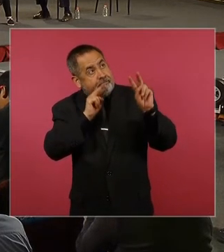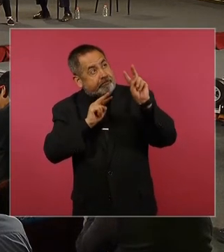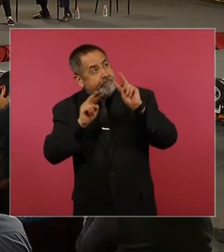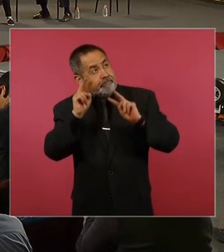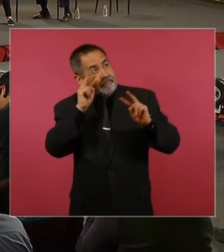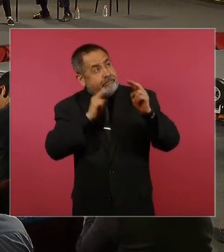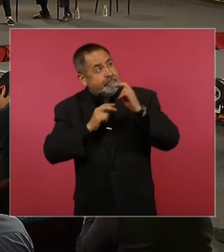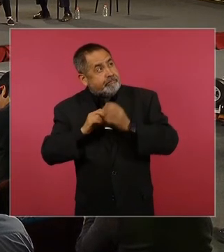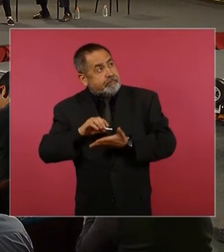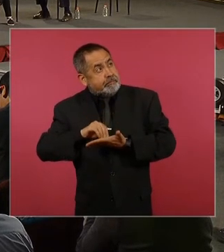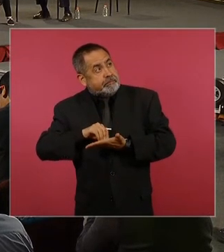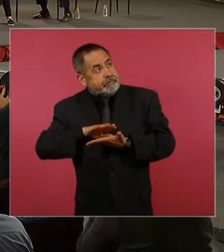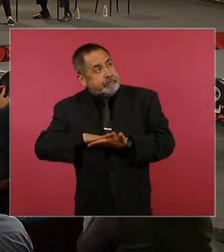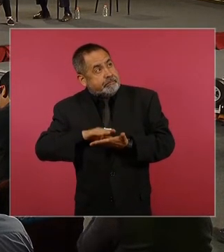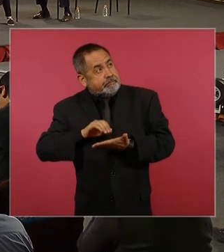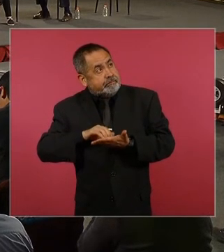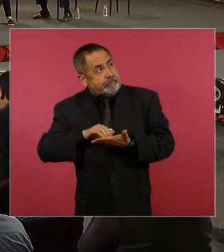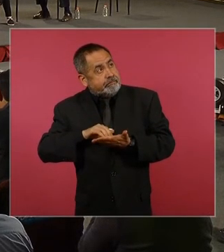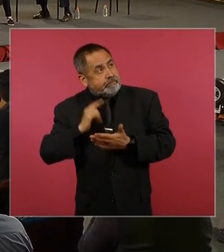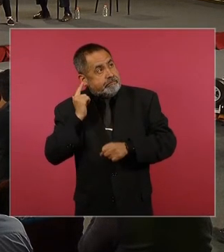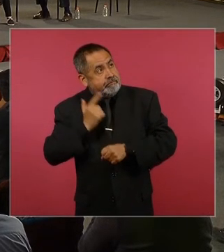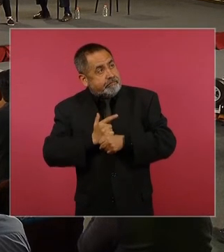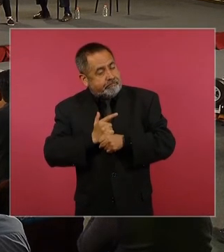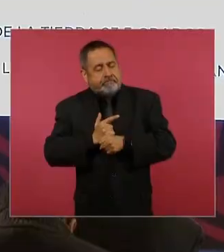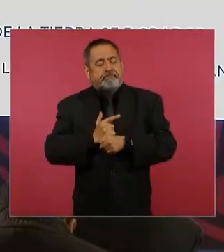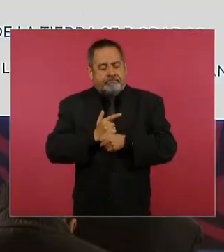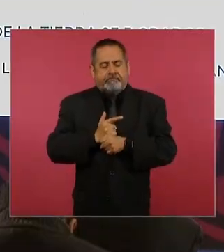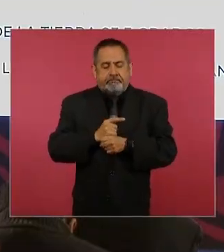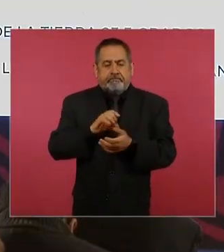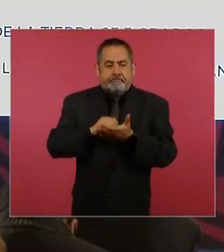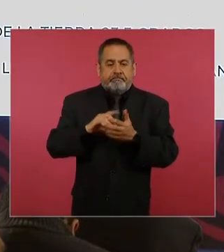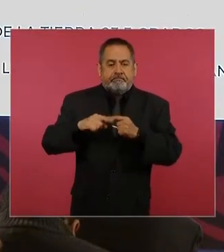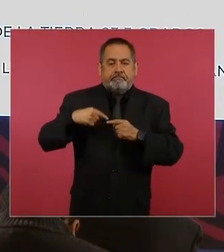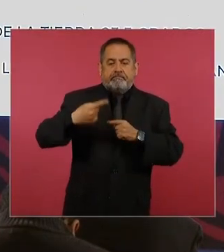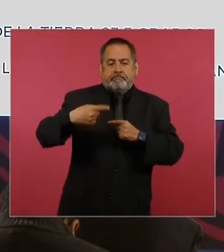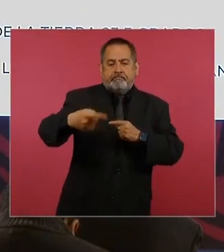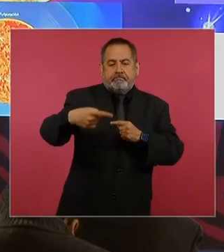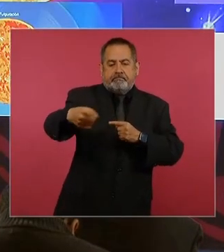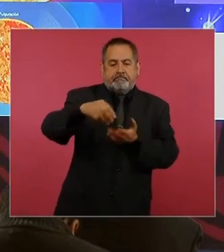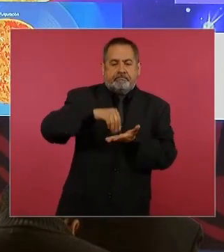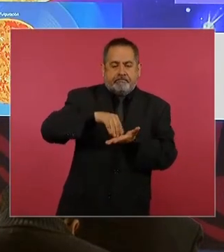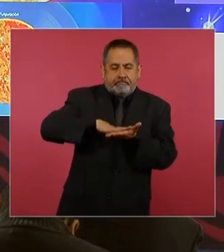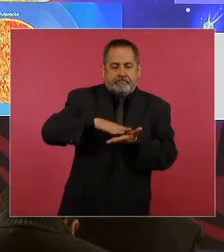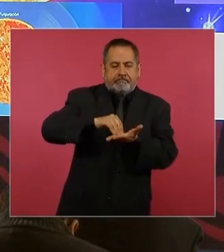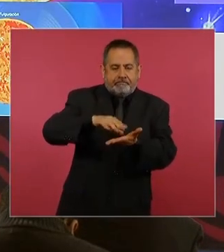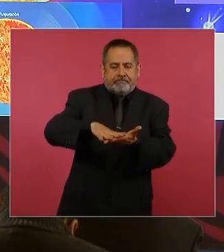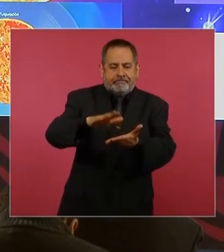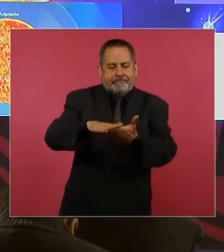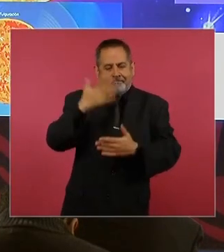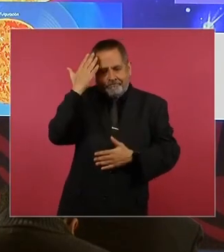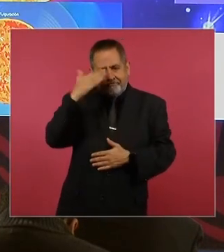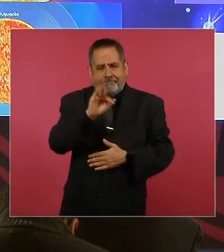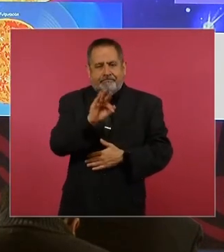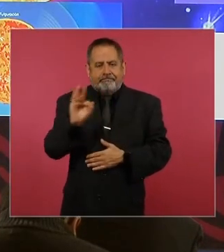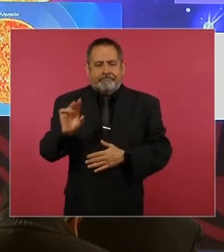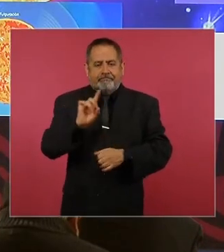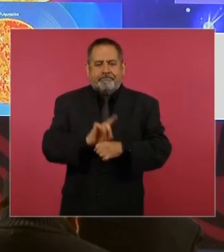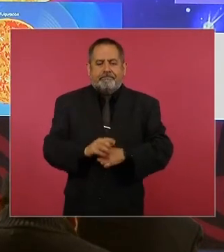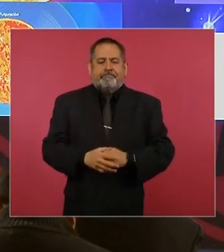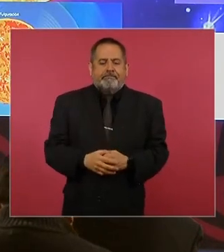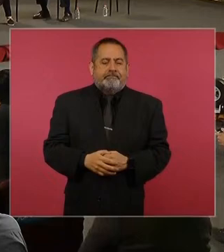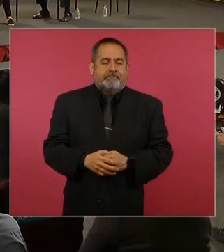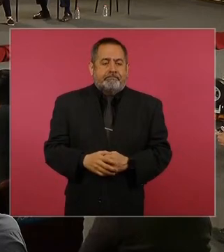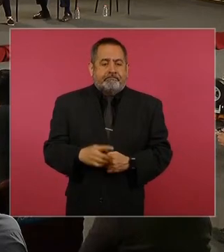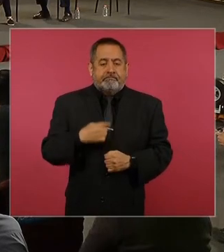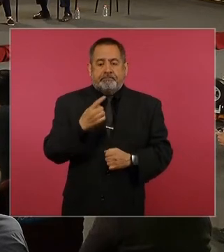permite entonces saber cuándo van a suceder y por cuánto tiempo y de qué dimensiones. ¿La que sigue? Me voy muy rápido, nada más para